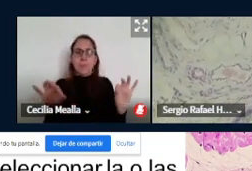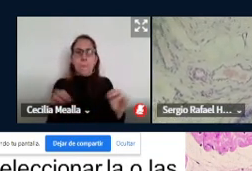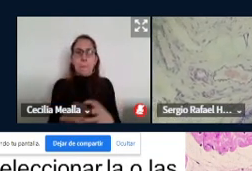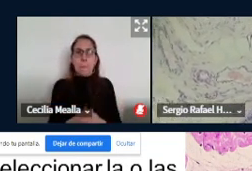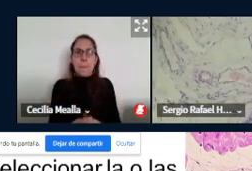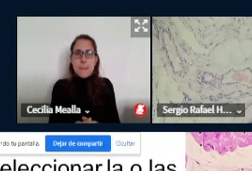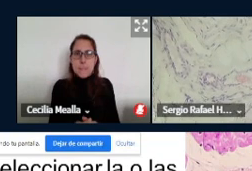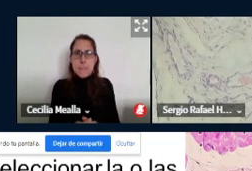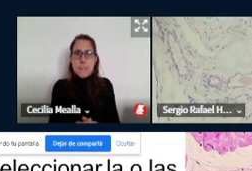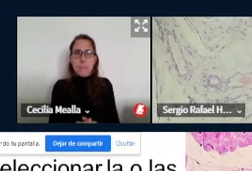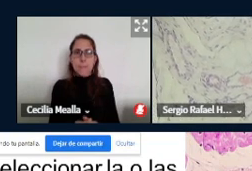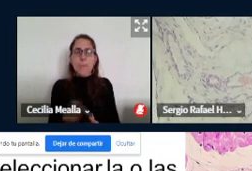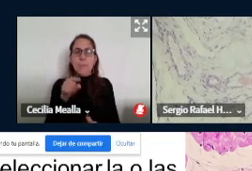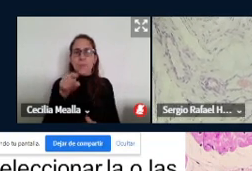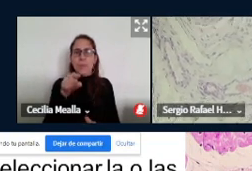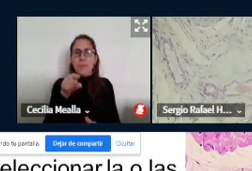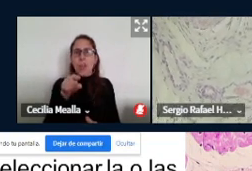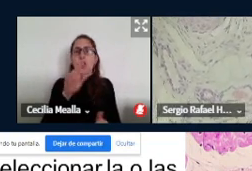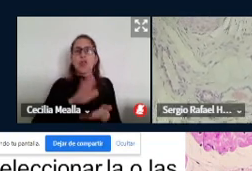subendocárdica.